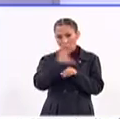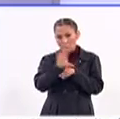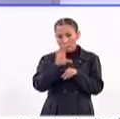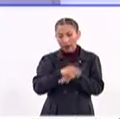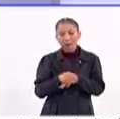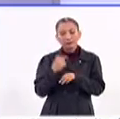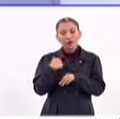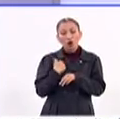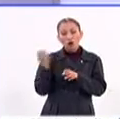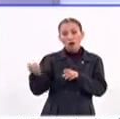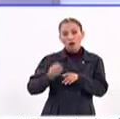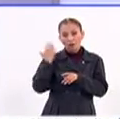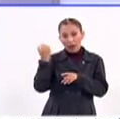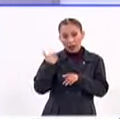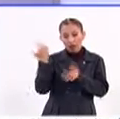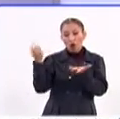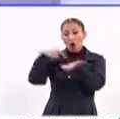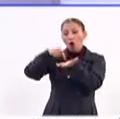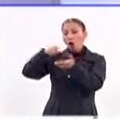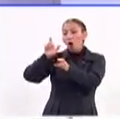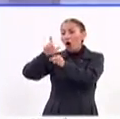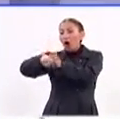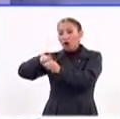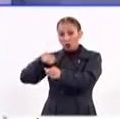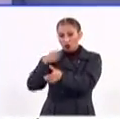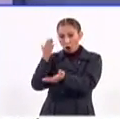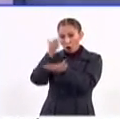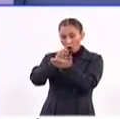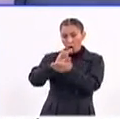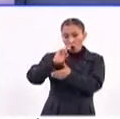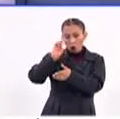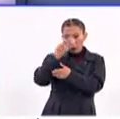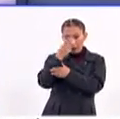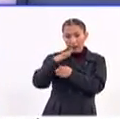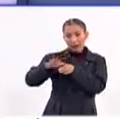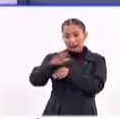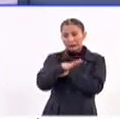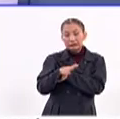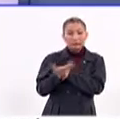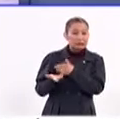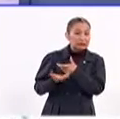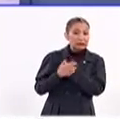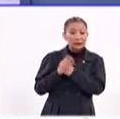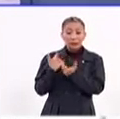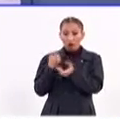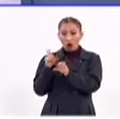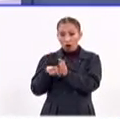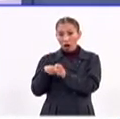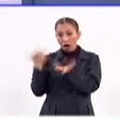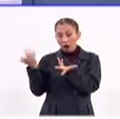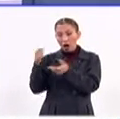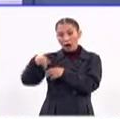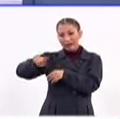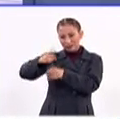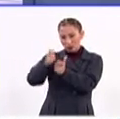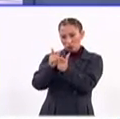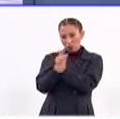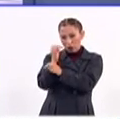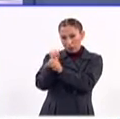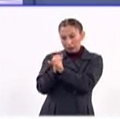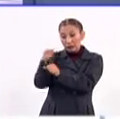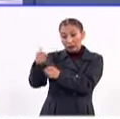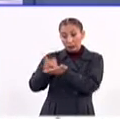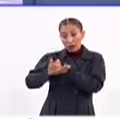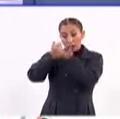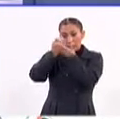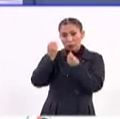Haber hecho ponencias o pertenecer a algo dentro de la universidad de origen y pues pertenezco a un semillero de investigación y eso me